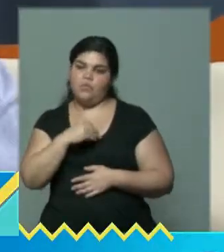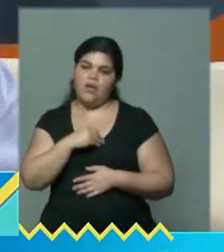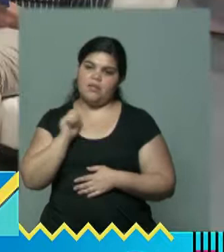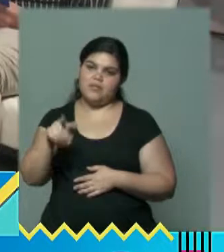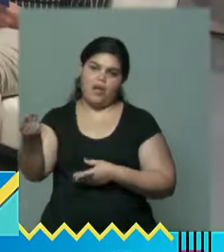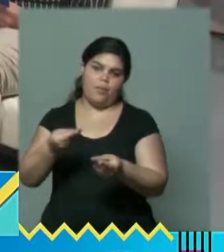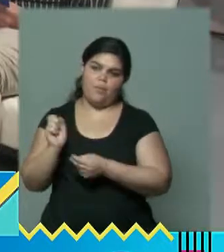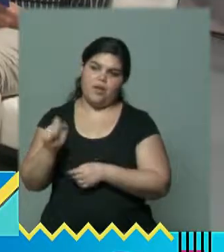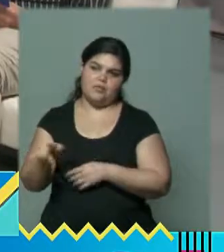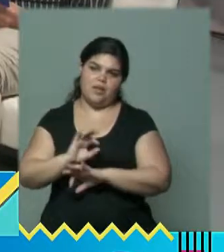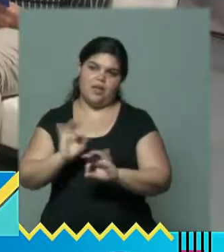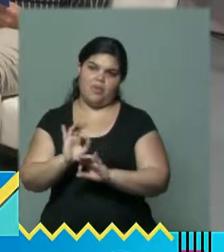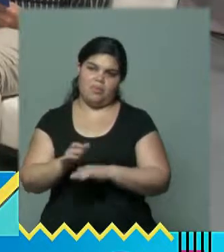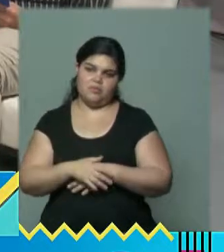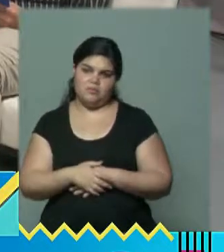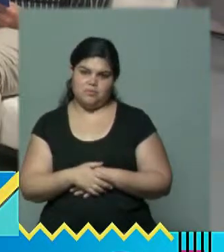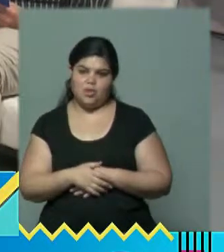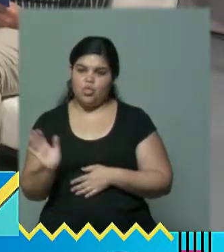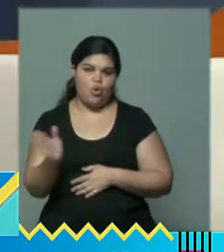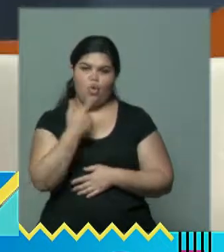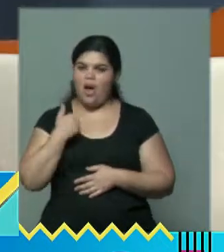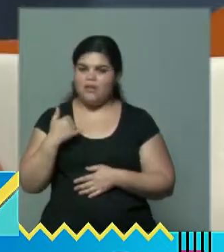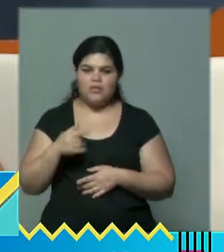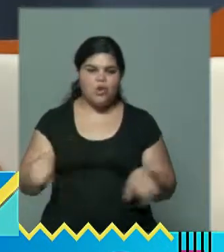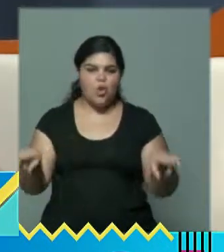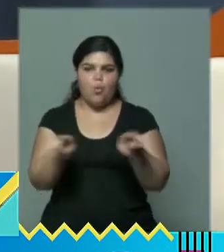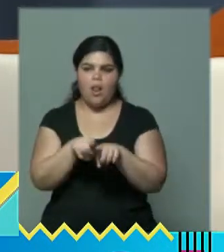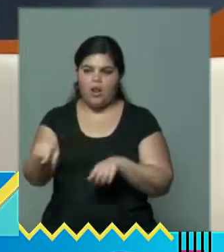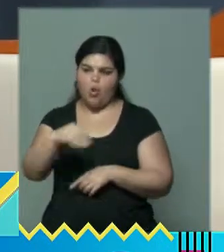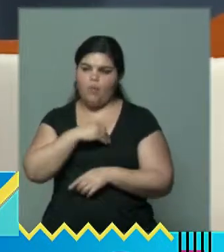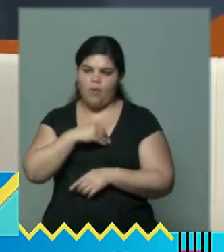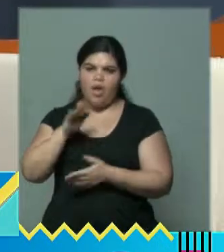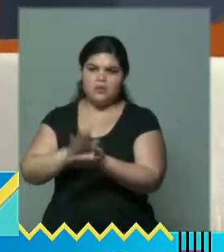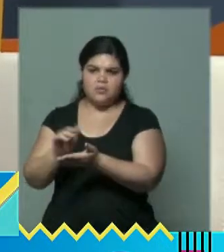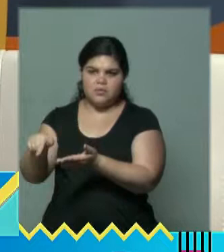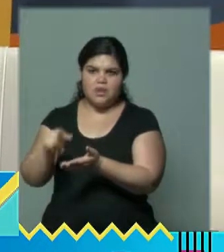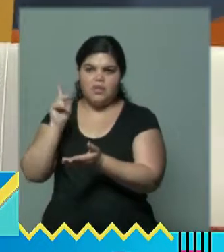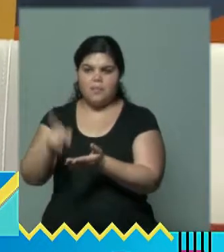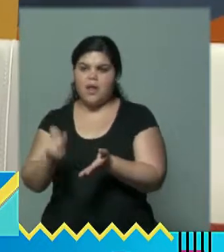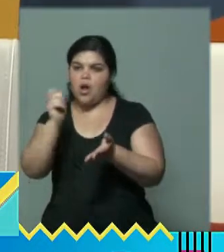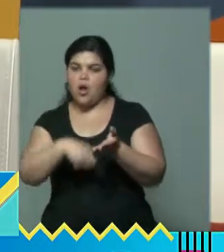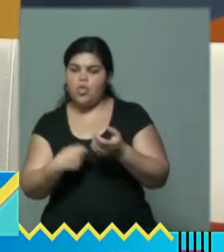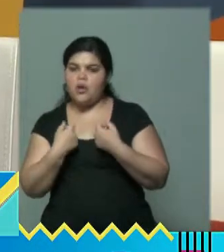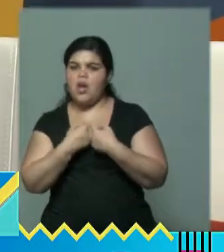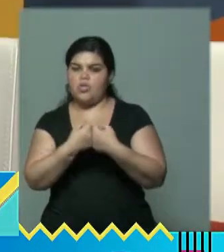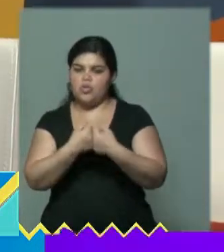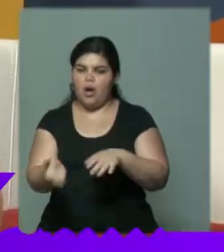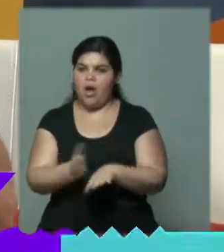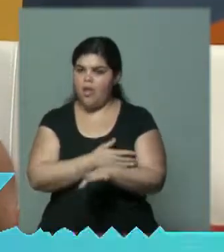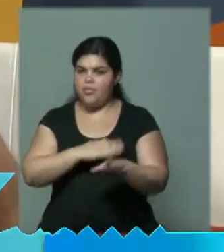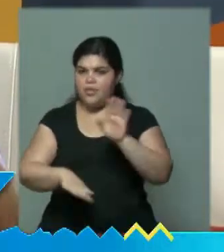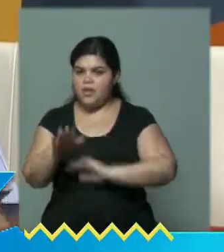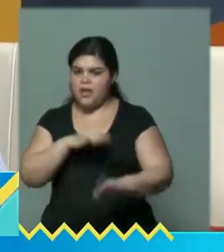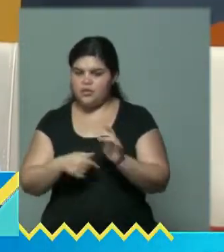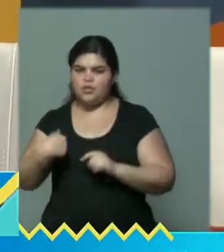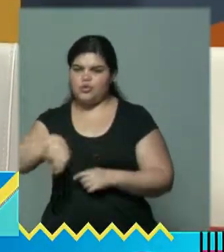que normalmente hacemos todos los argentinos. Así como creemos en estas cosas, también creemos que cumplen con los contratos de concesión, también creemos